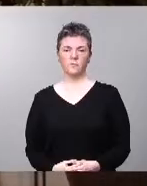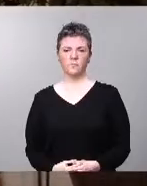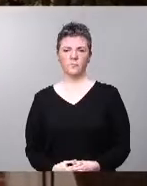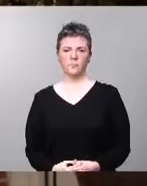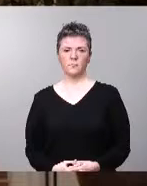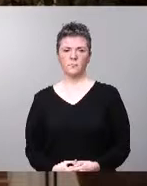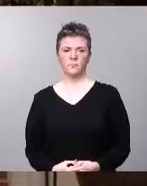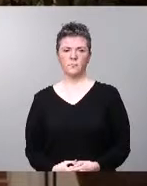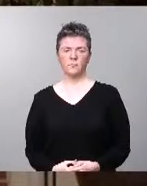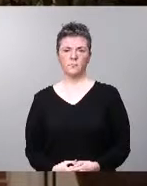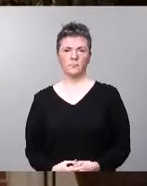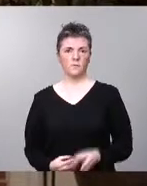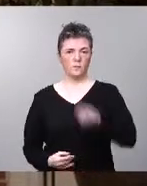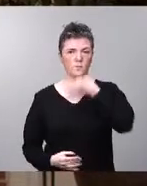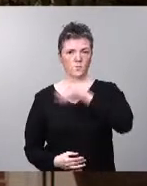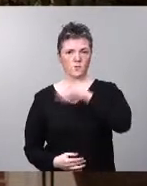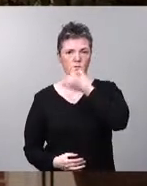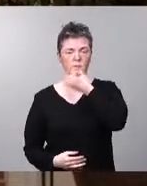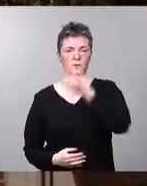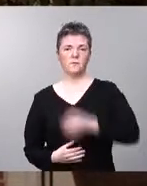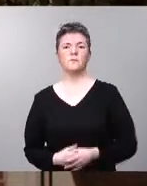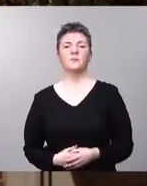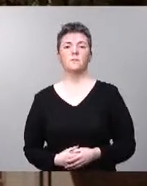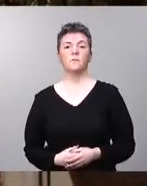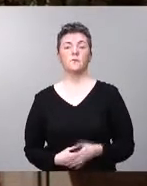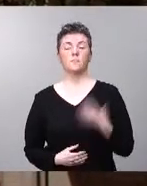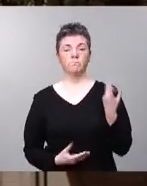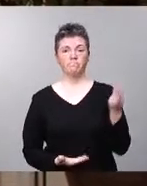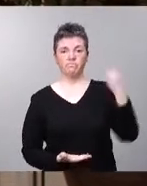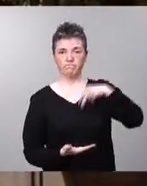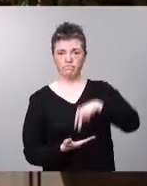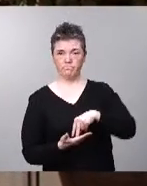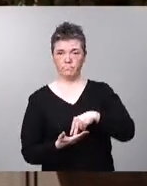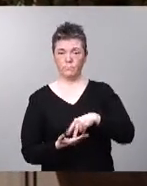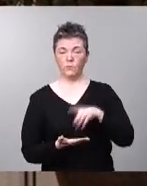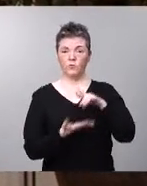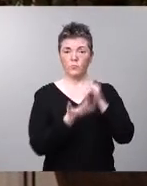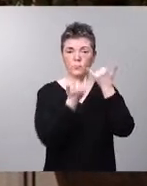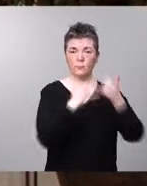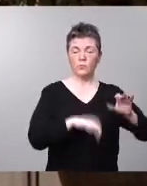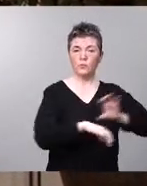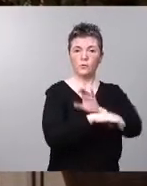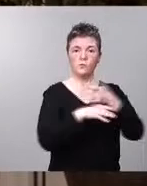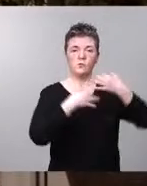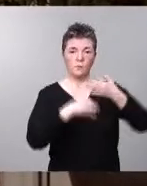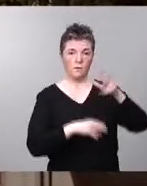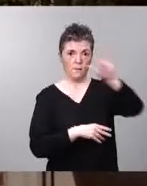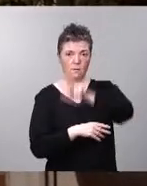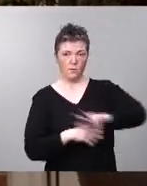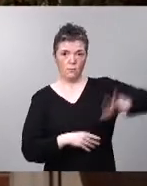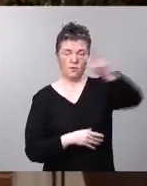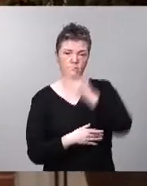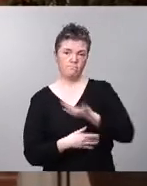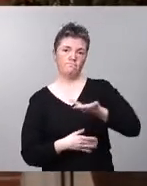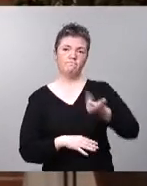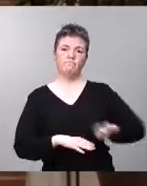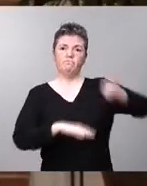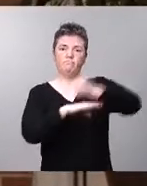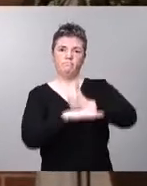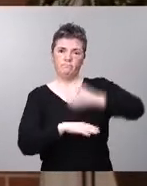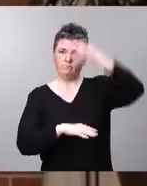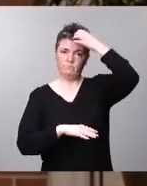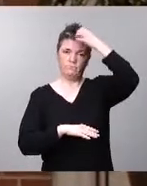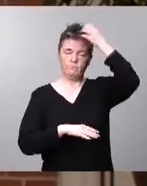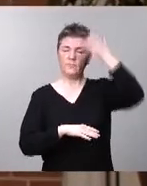buenas tardes comparezco tras la celebración del consejo de seguridad nacional que ha presidido el jefe del estado el rey felipe